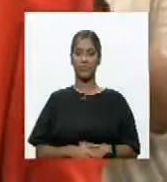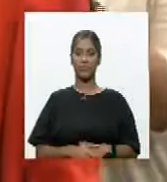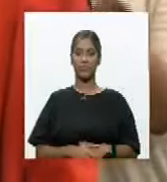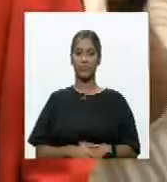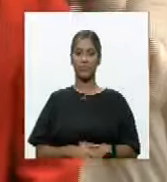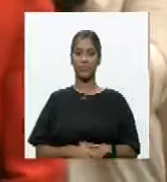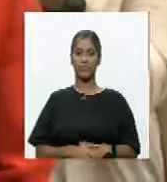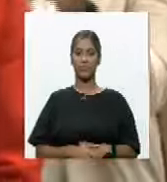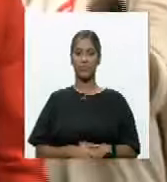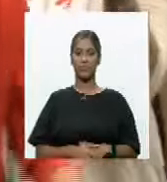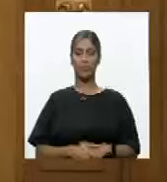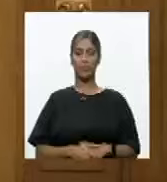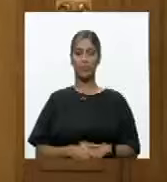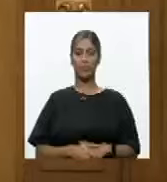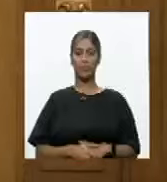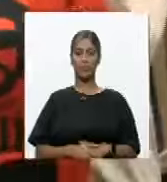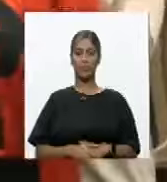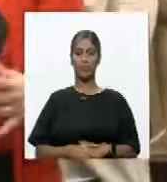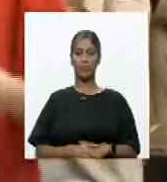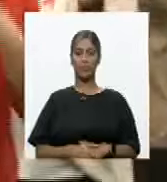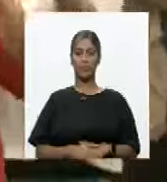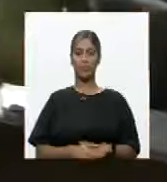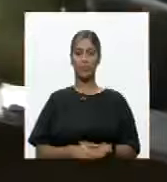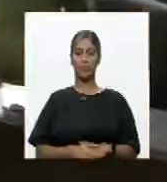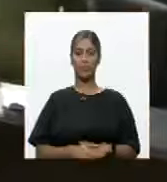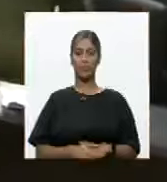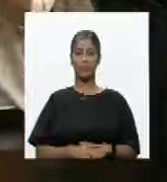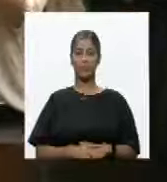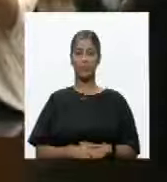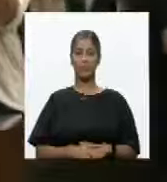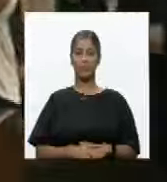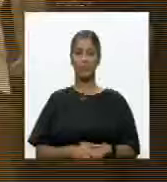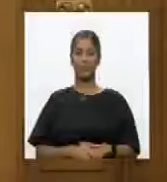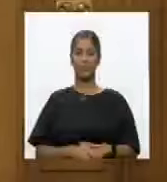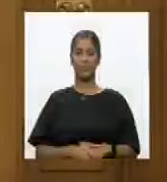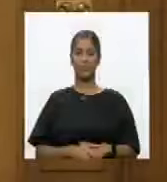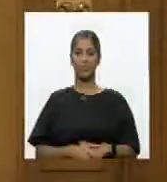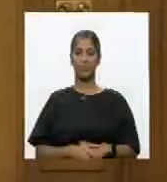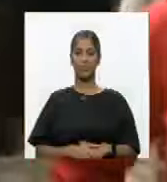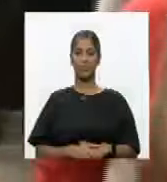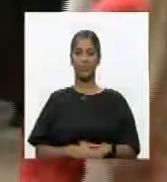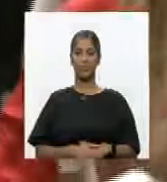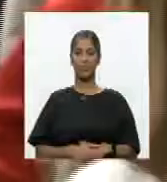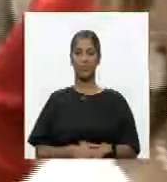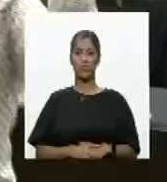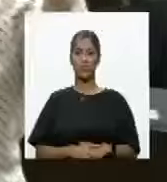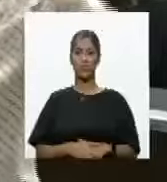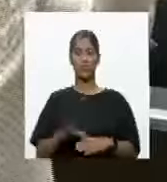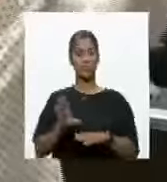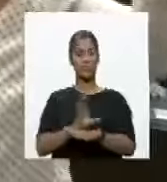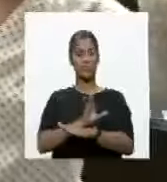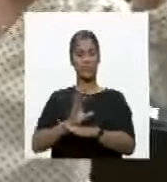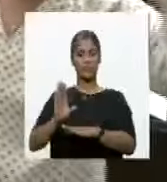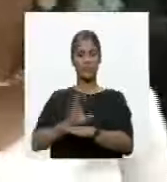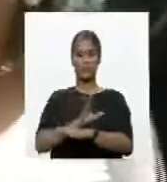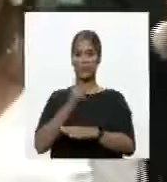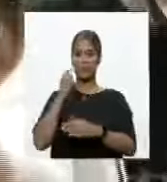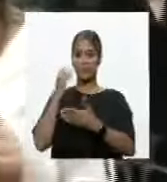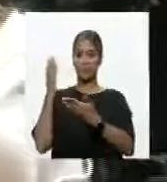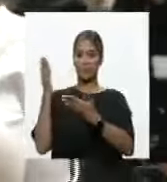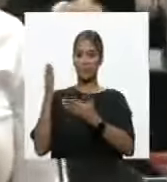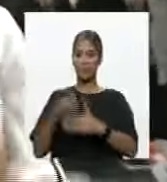¡Vamos! ¡Hey, hey, hey, hey, hey, hey, hey!